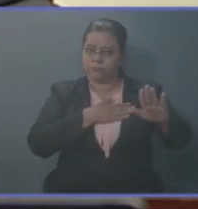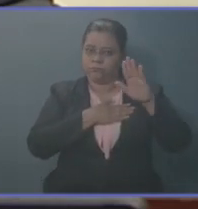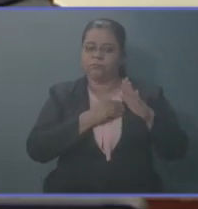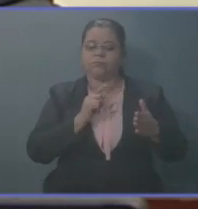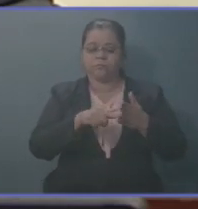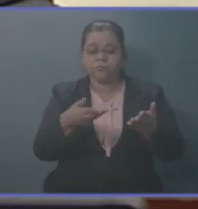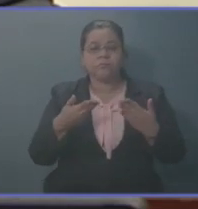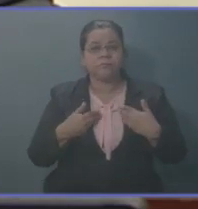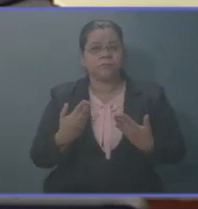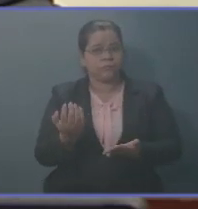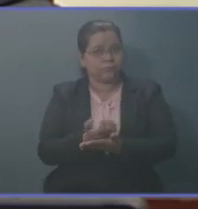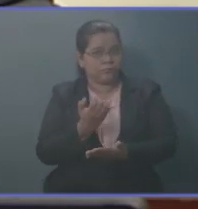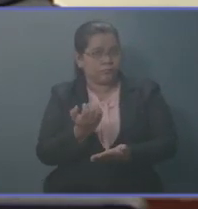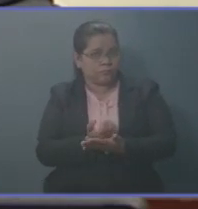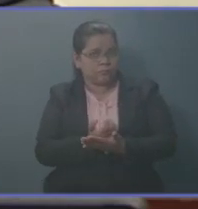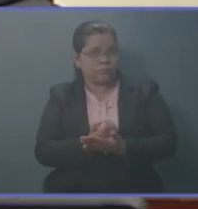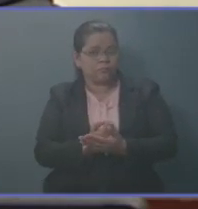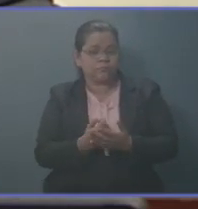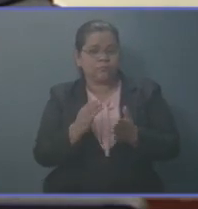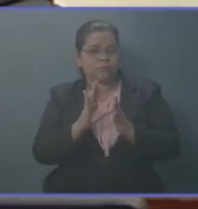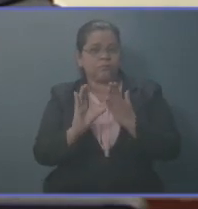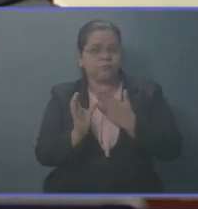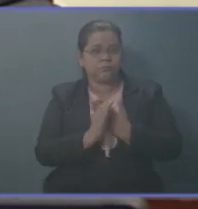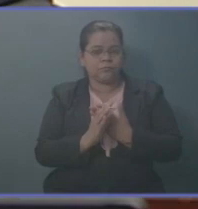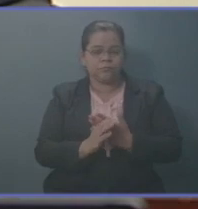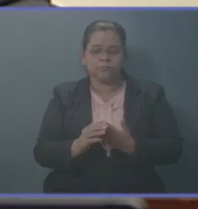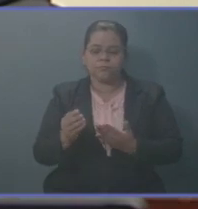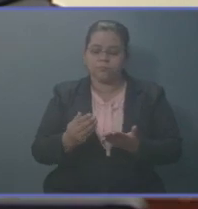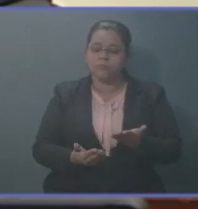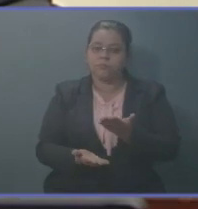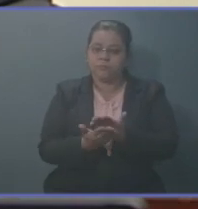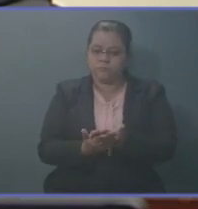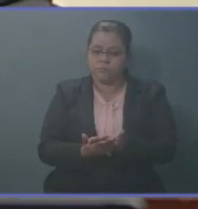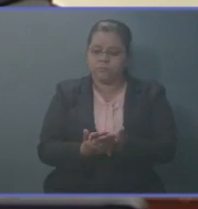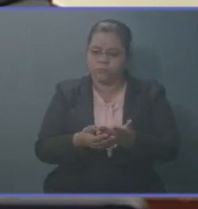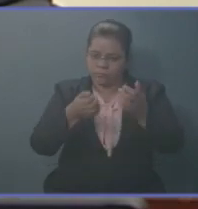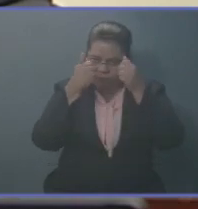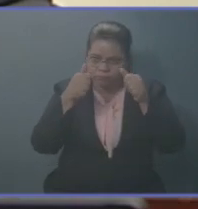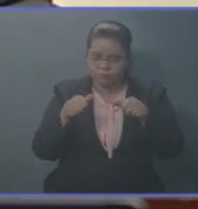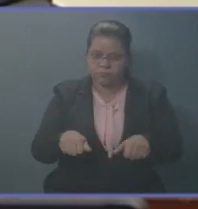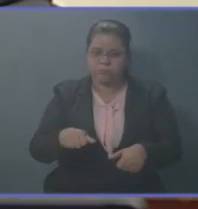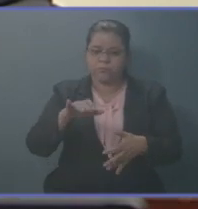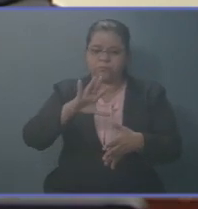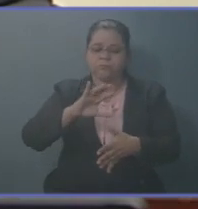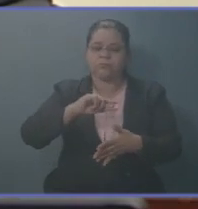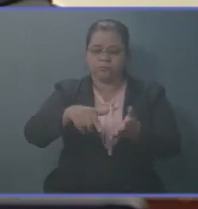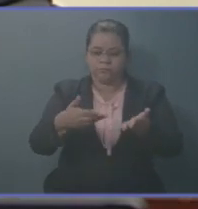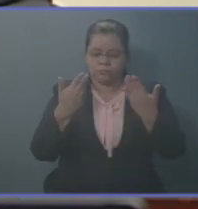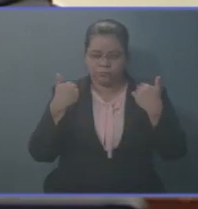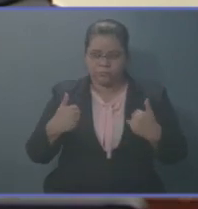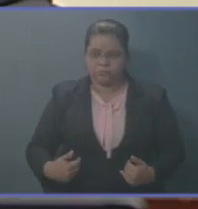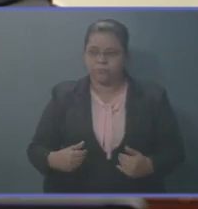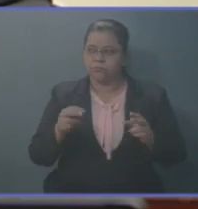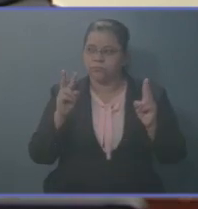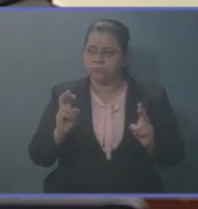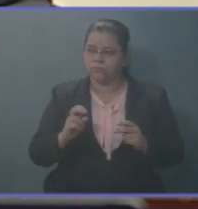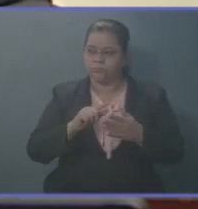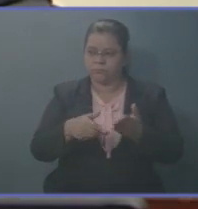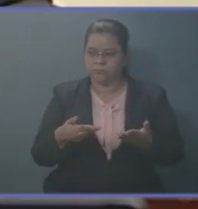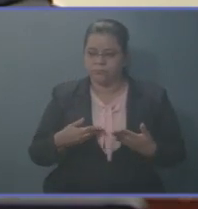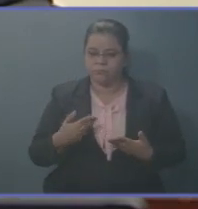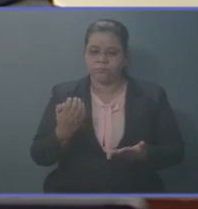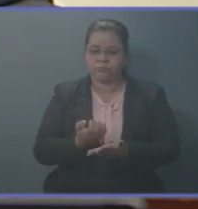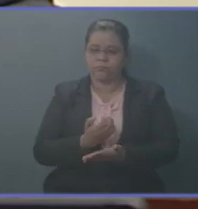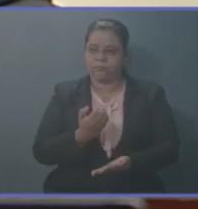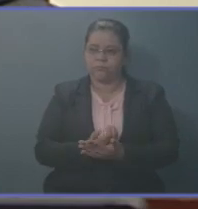Derechos Económicos, Sociales y Culturales y el protocolo adicional a la Convención Americana sobre Derechos Humanos en materia de derechos económicos,